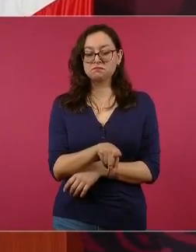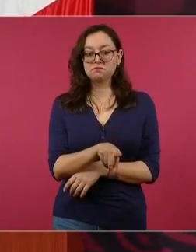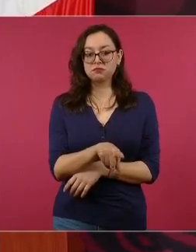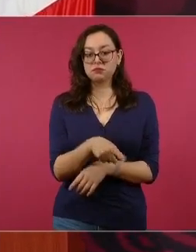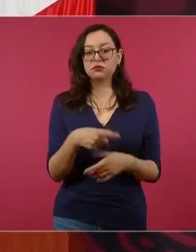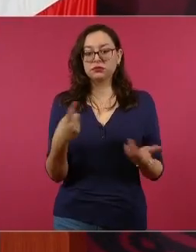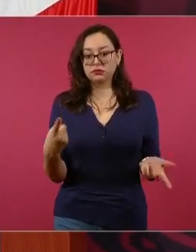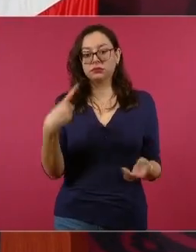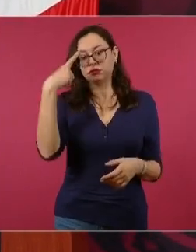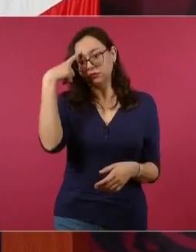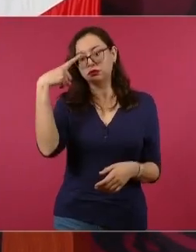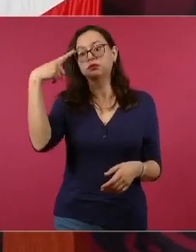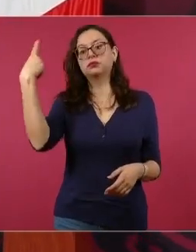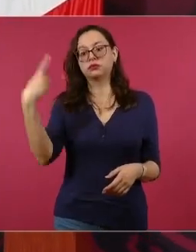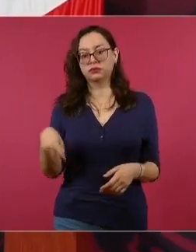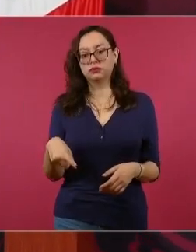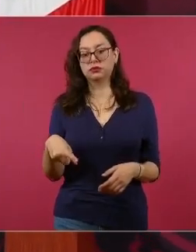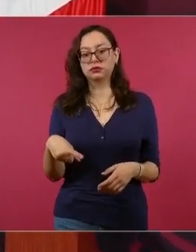para